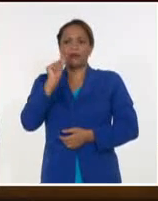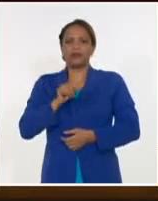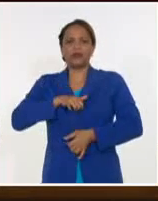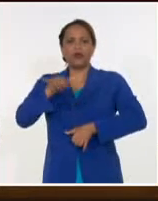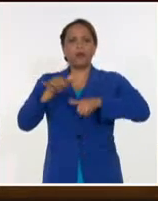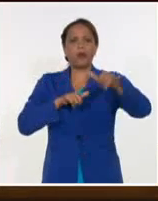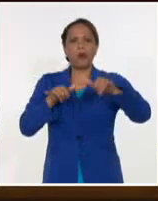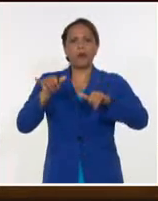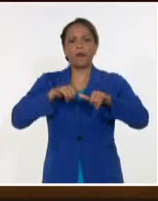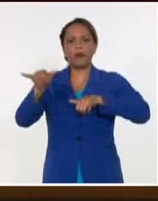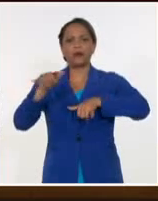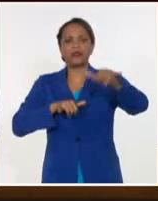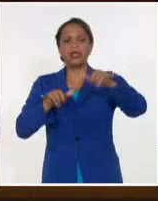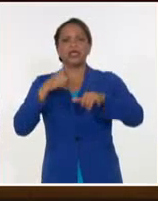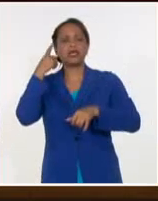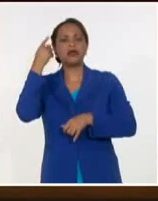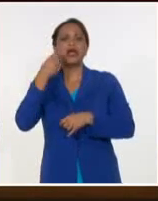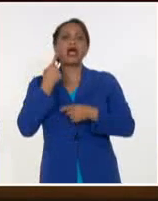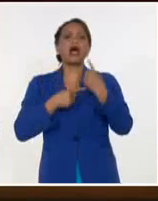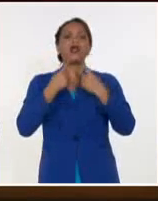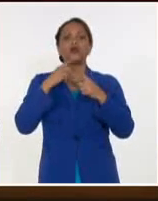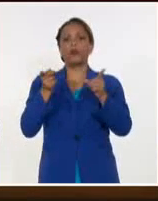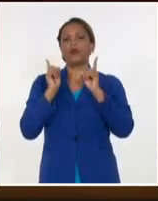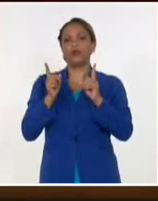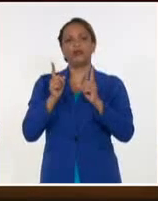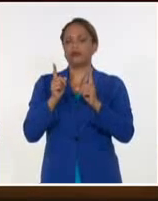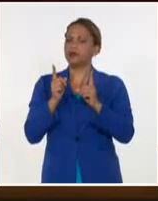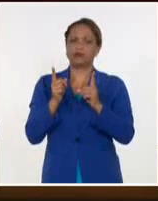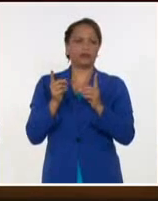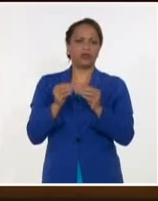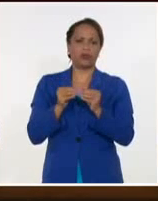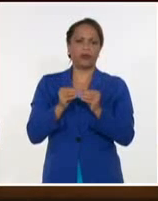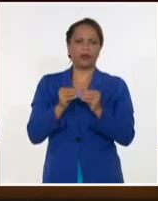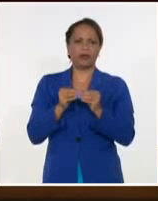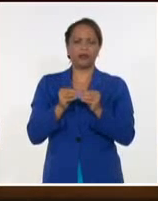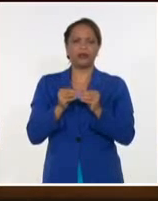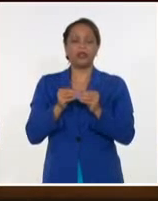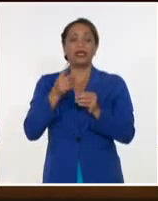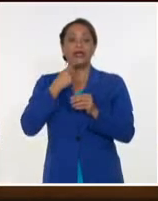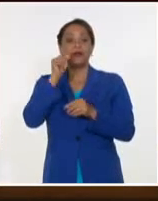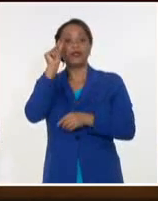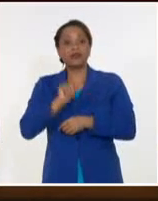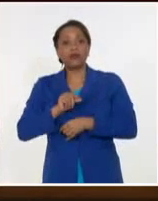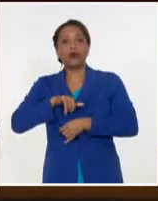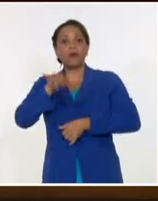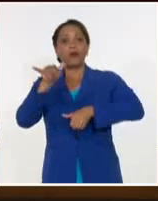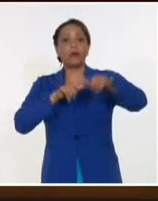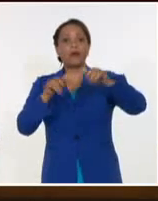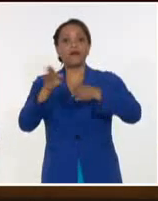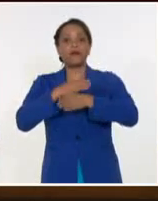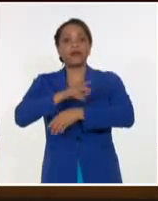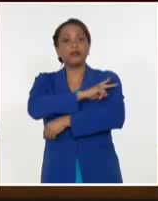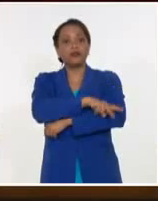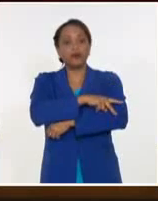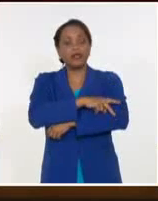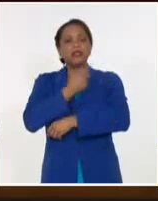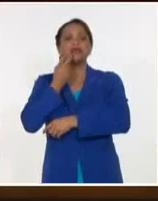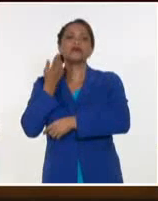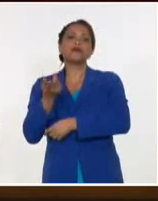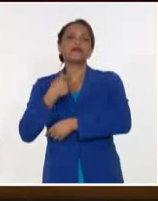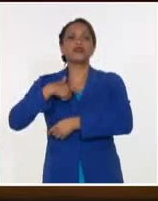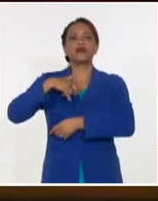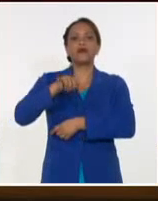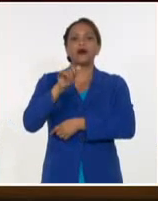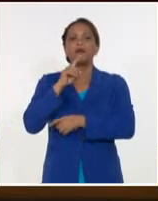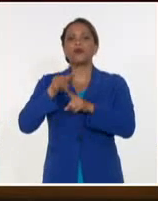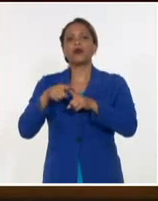ser considerada un evento estrictamente político. Lo que es un tema económico, un tema familiar